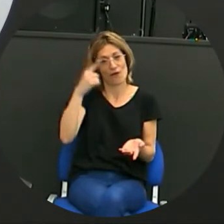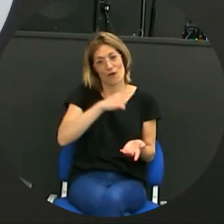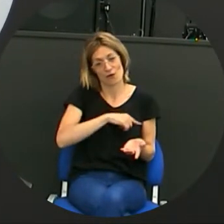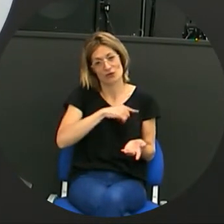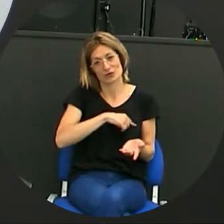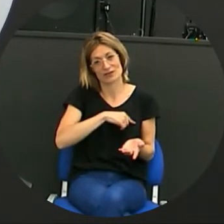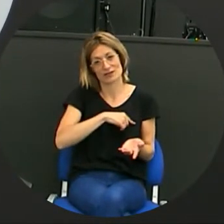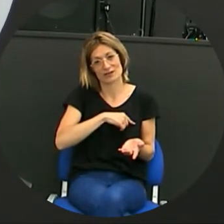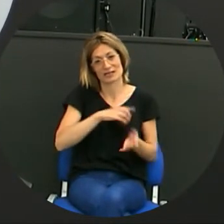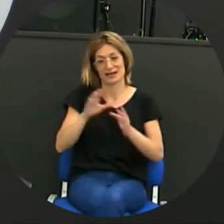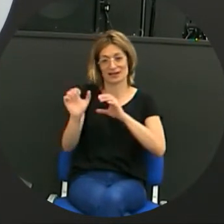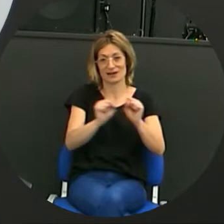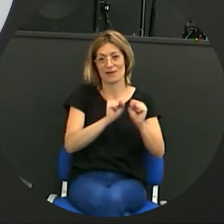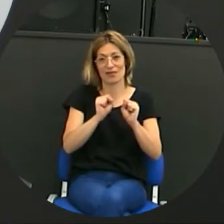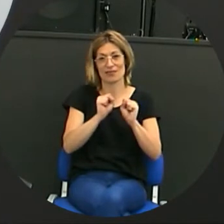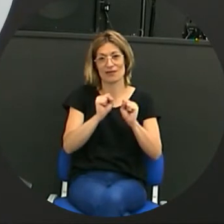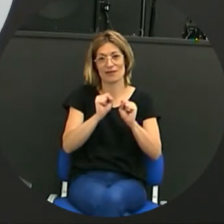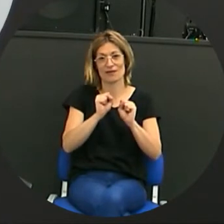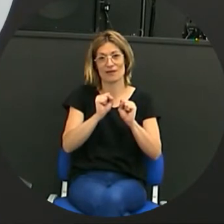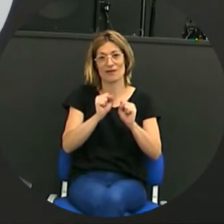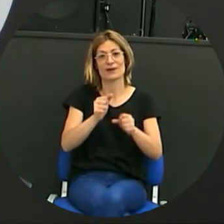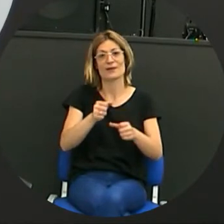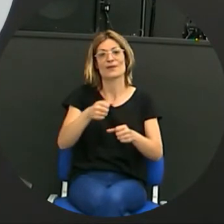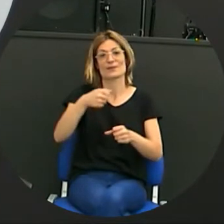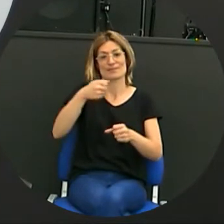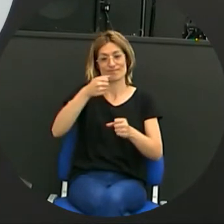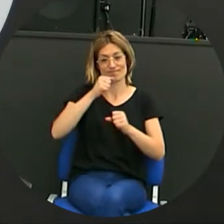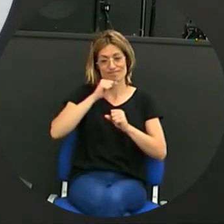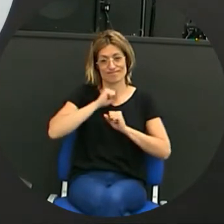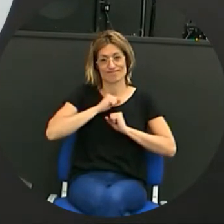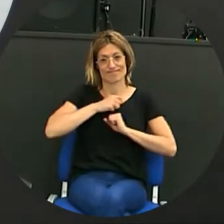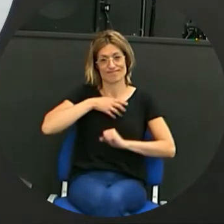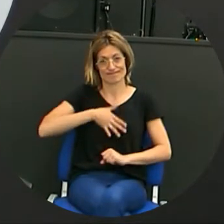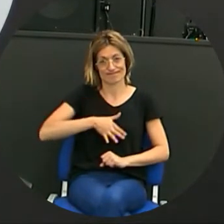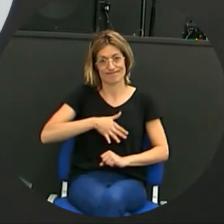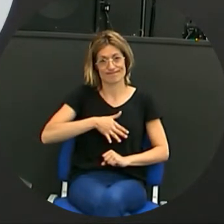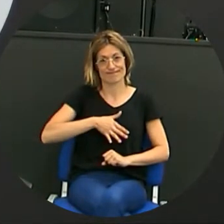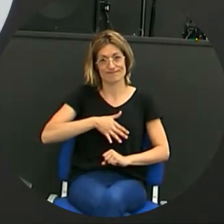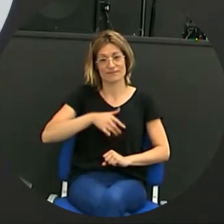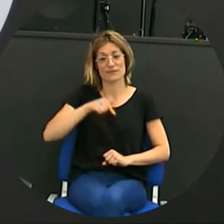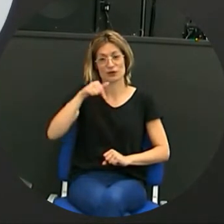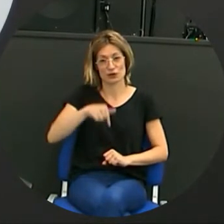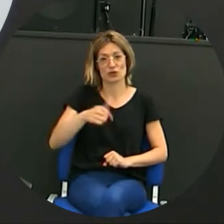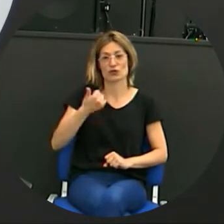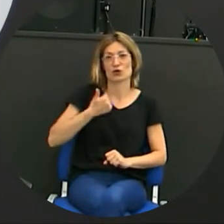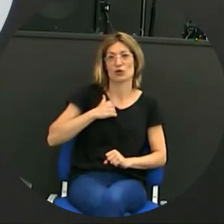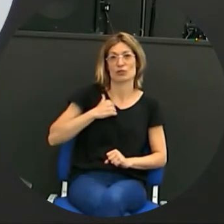de que la salvación nos ha alcanzado por gracia y hoy tenemos la oportunidad